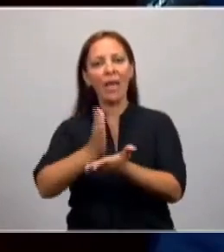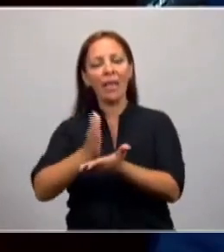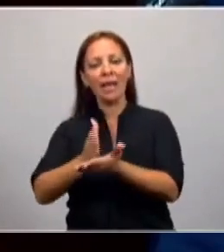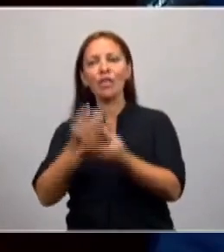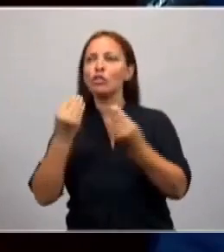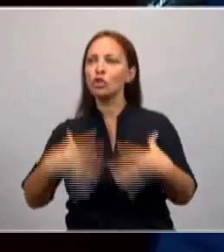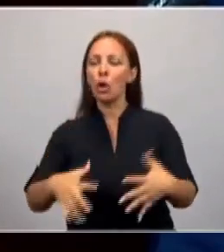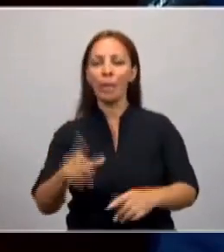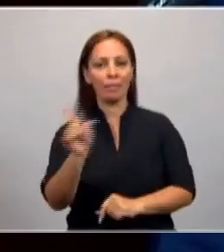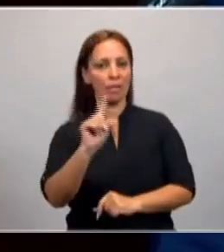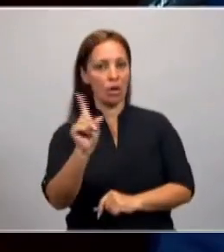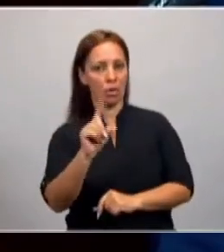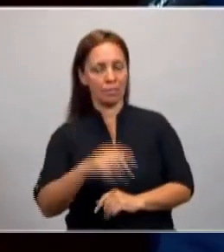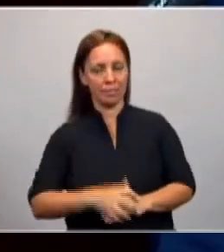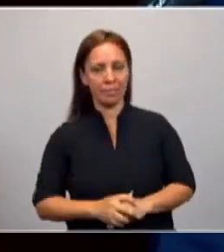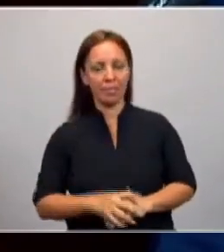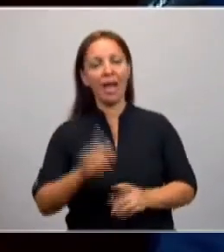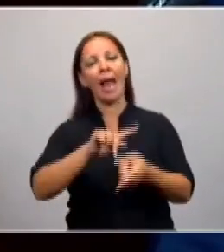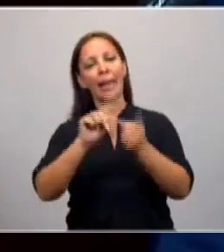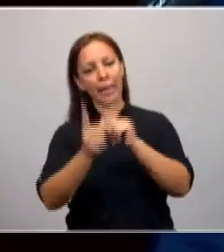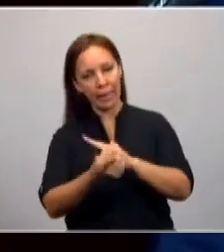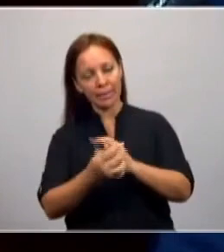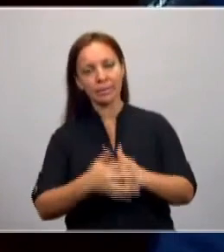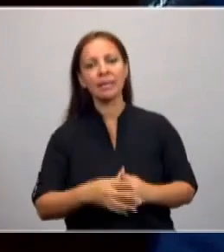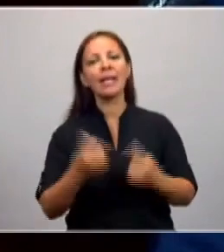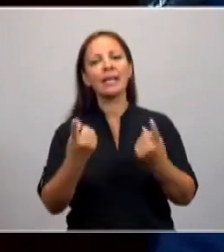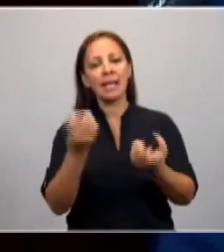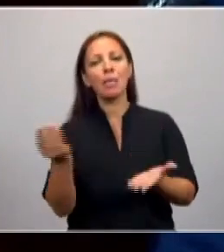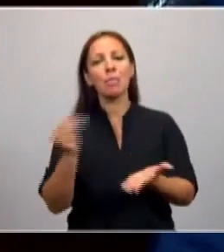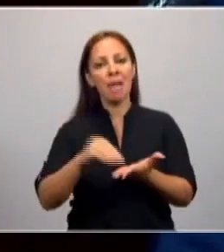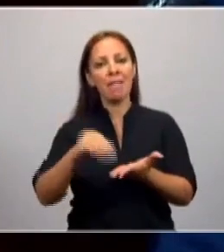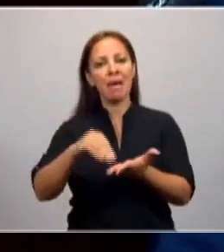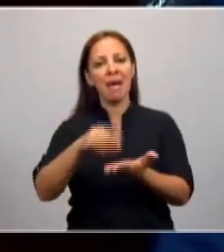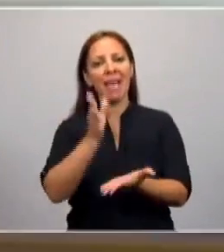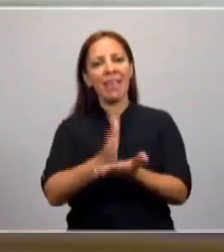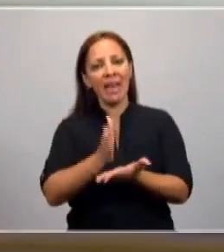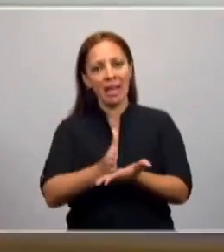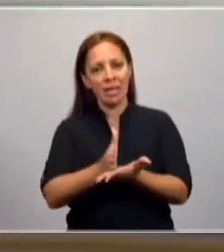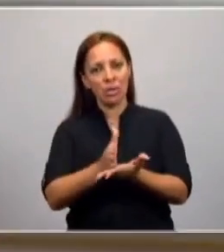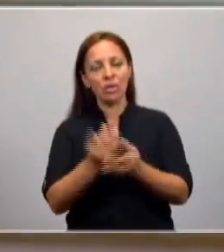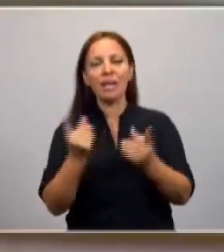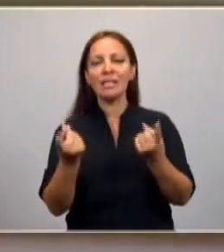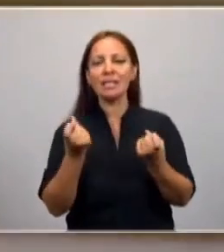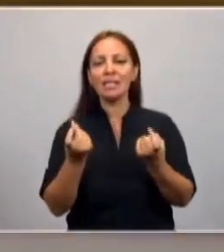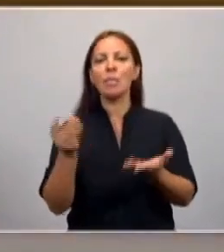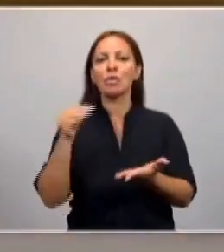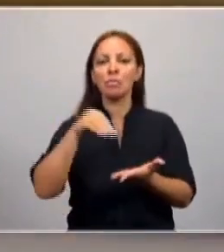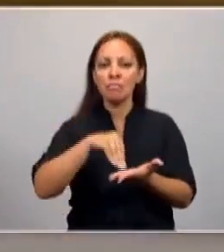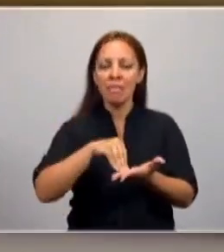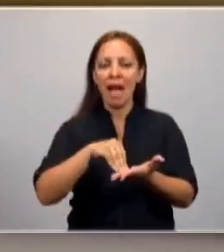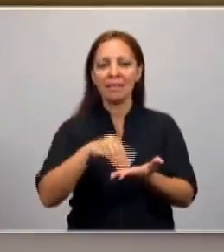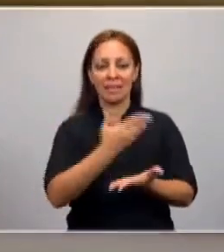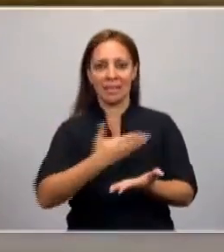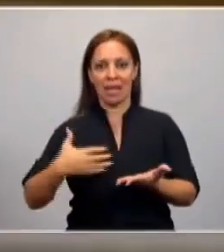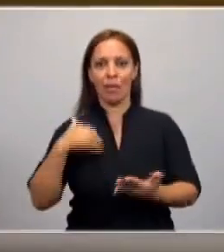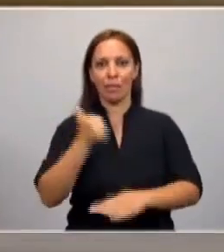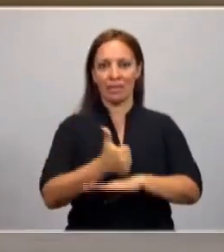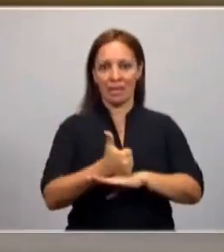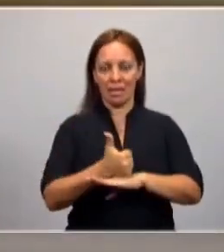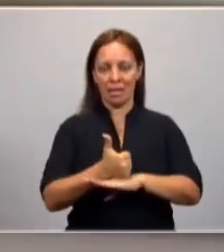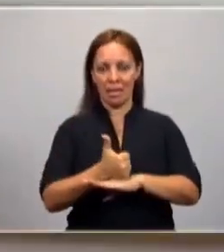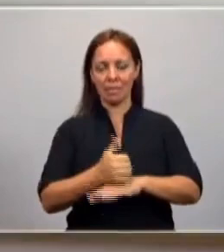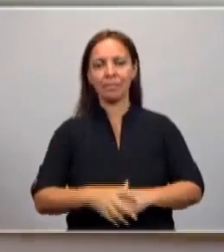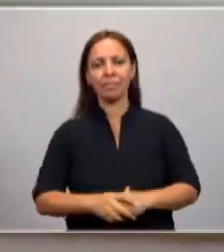no sobra Estado. Es al revés, hacen falta más derechos, hace falta más y mejor Estado. Para ser